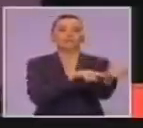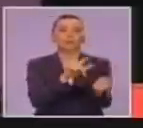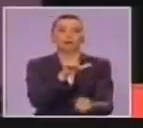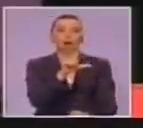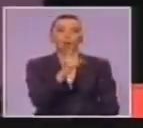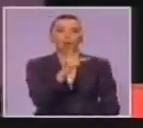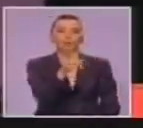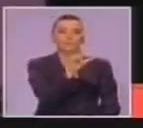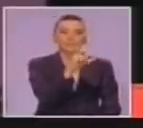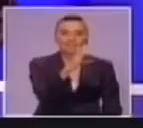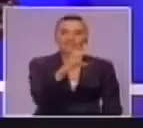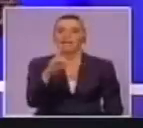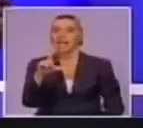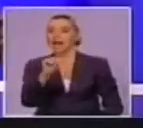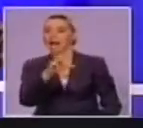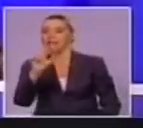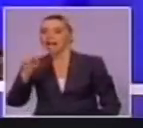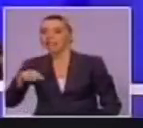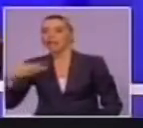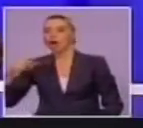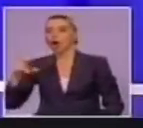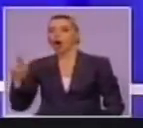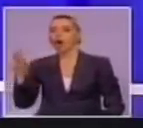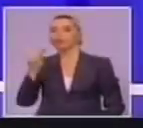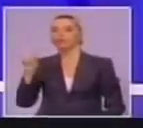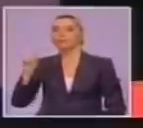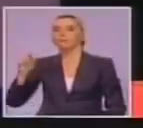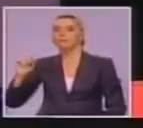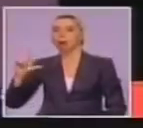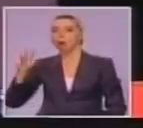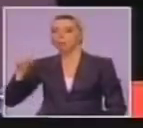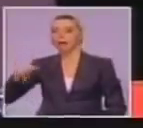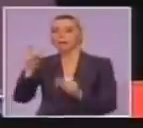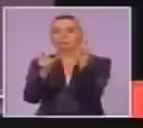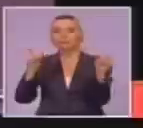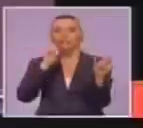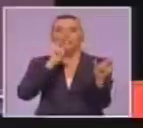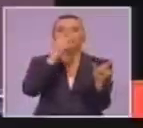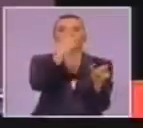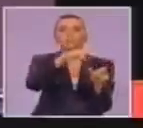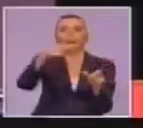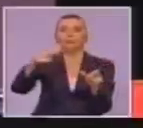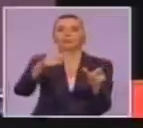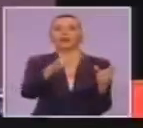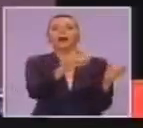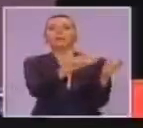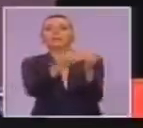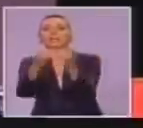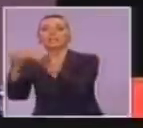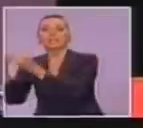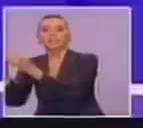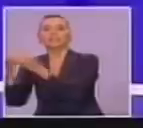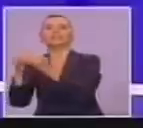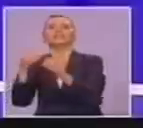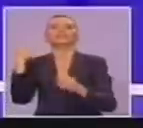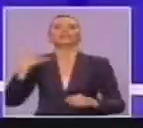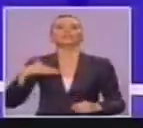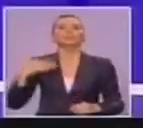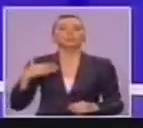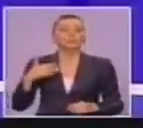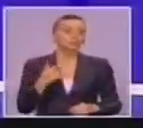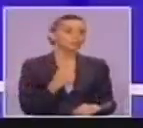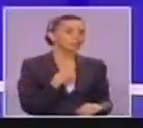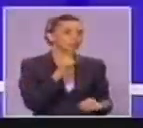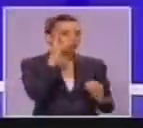Luksic, Larraín, agrego Horst Paulmann incluso, gente que tiene propiedad en distintos sectores que son estratégicos? No